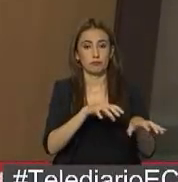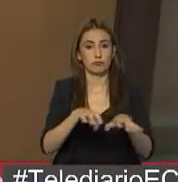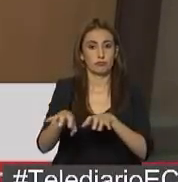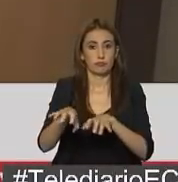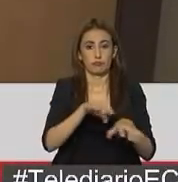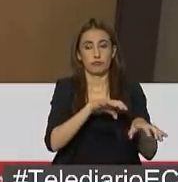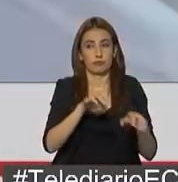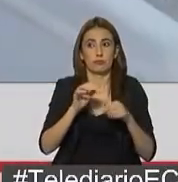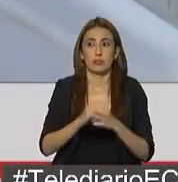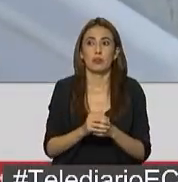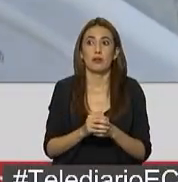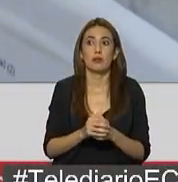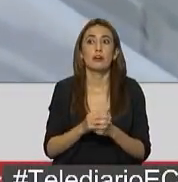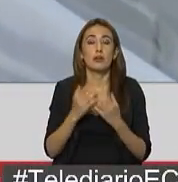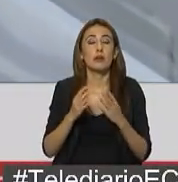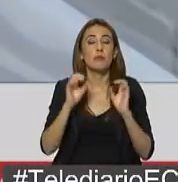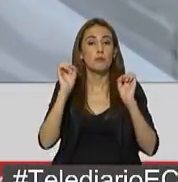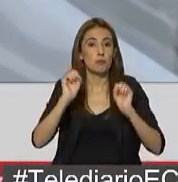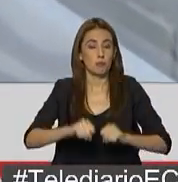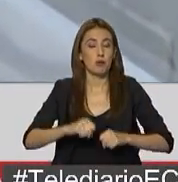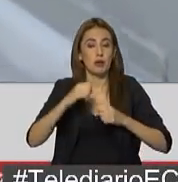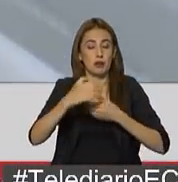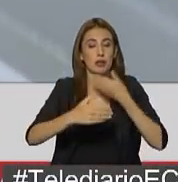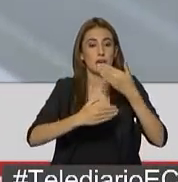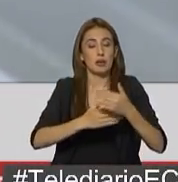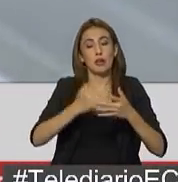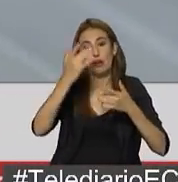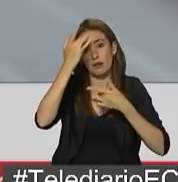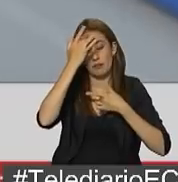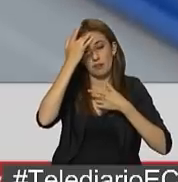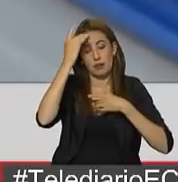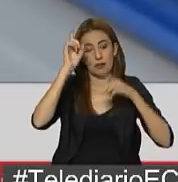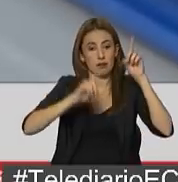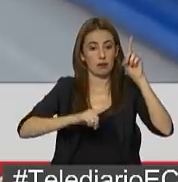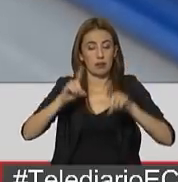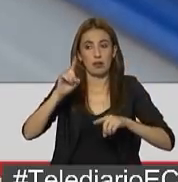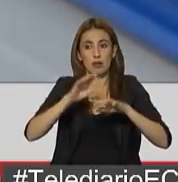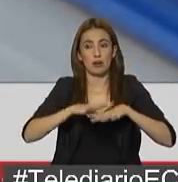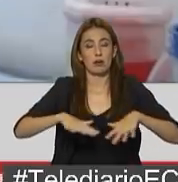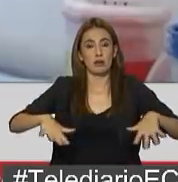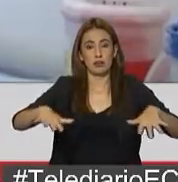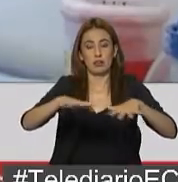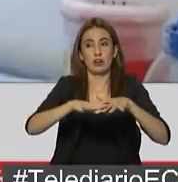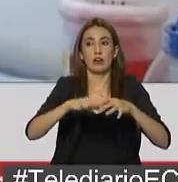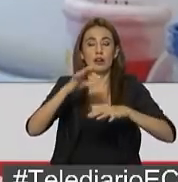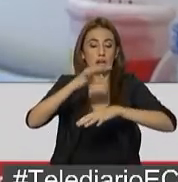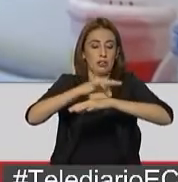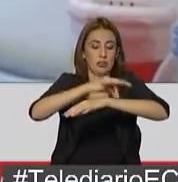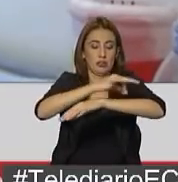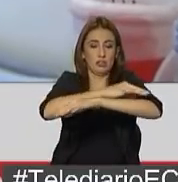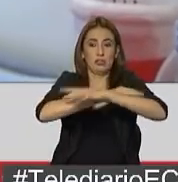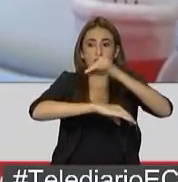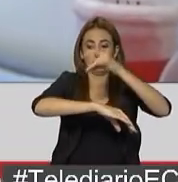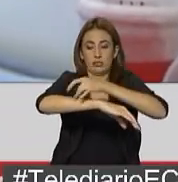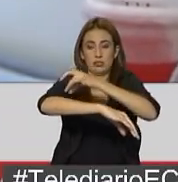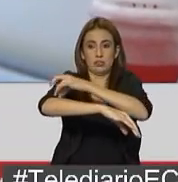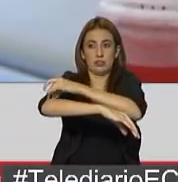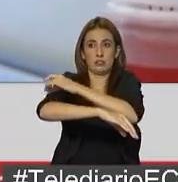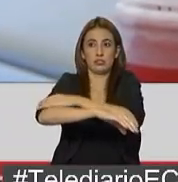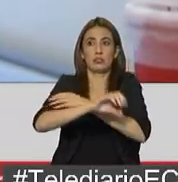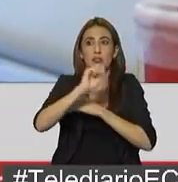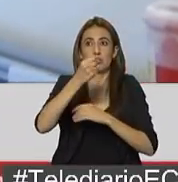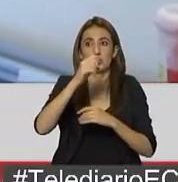de inmunización, lo cual puede generar brotes de enfermedades prevenibles como el sarampión, alerta la especialista en pediatría